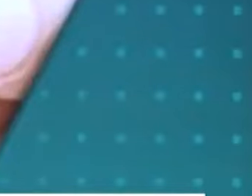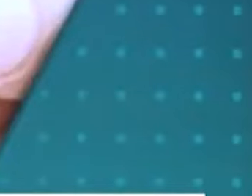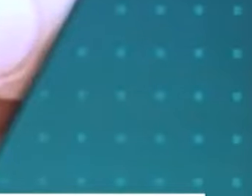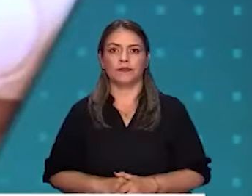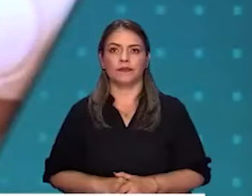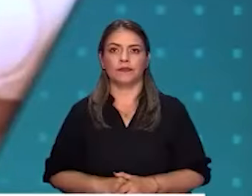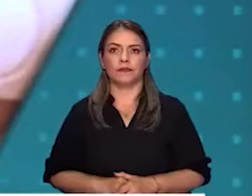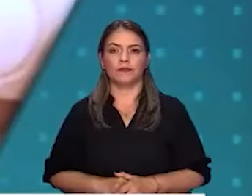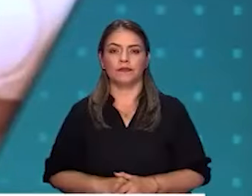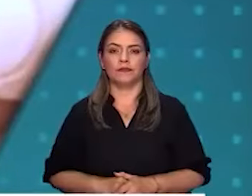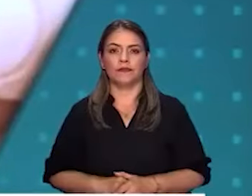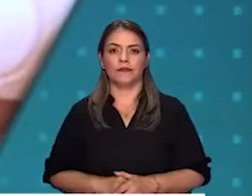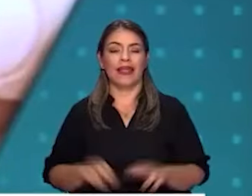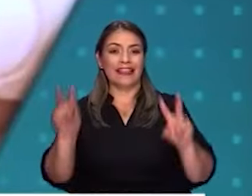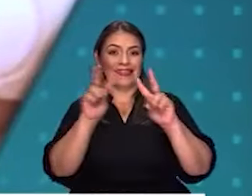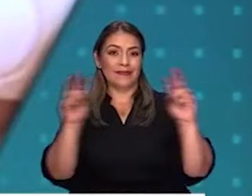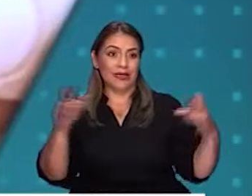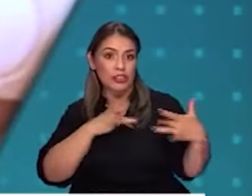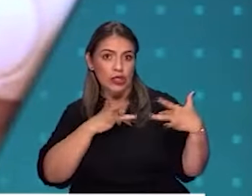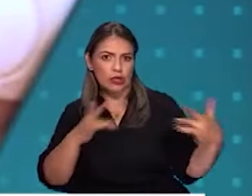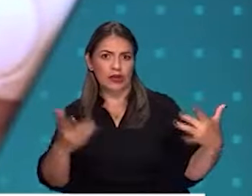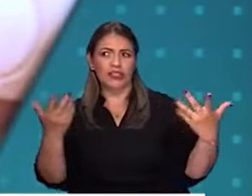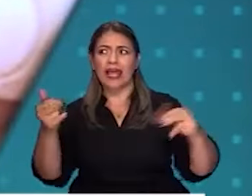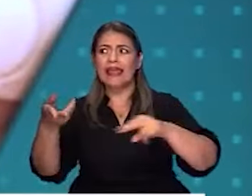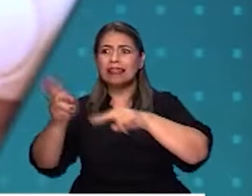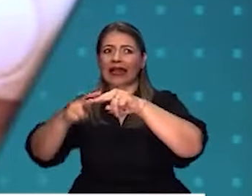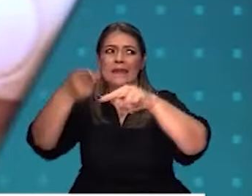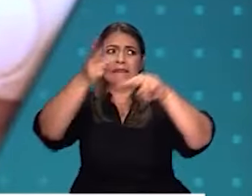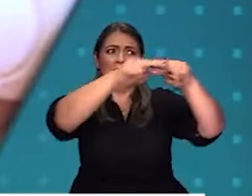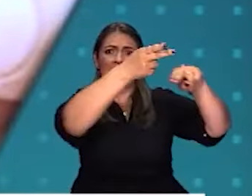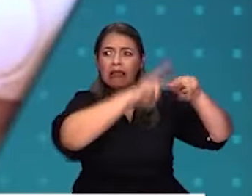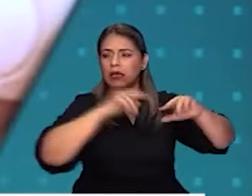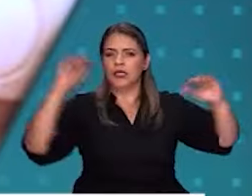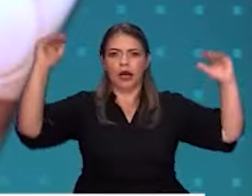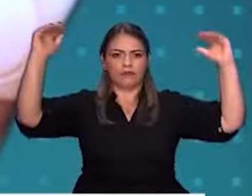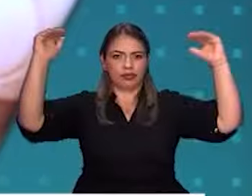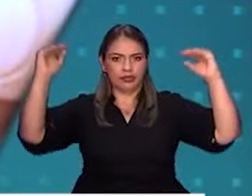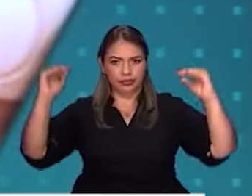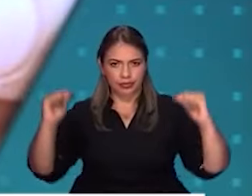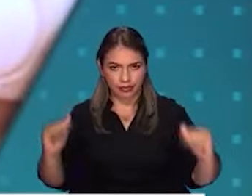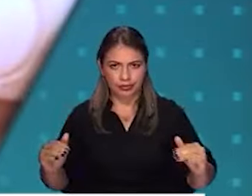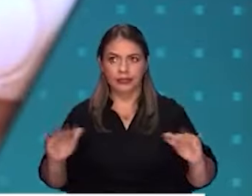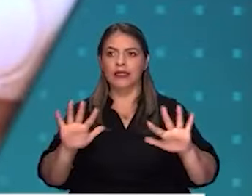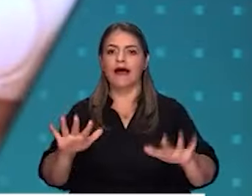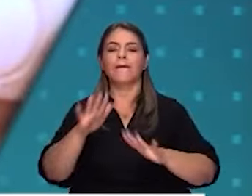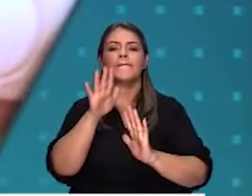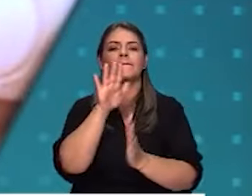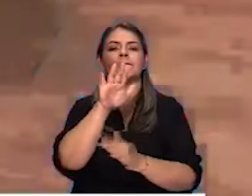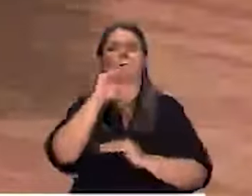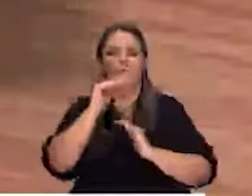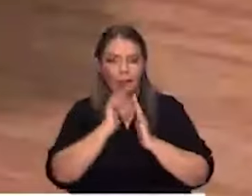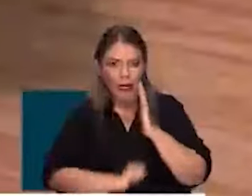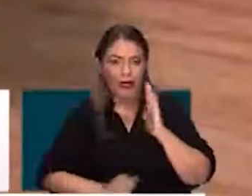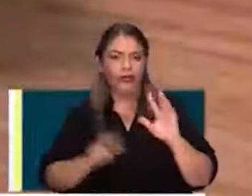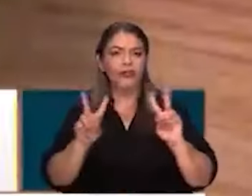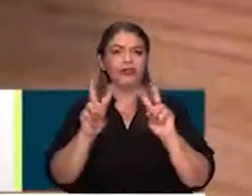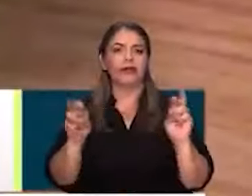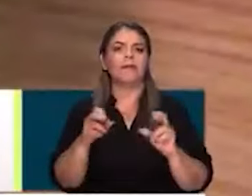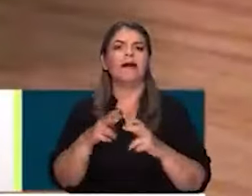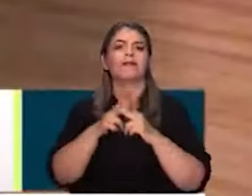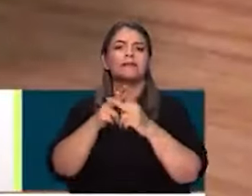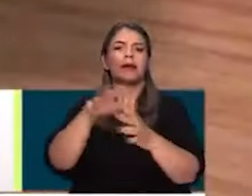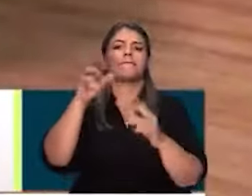el sector solidario se unió a la guerra de tasas de interés que empezaron los bancos en el crédito hipotecario según los